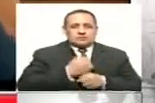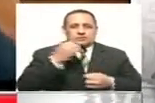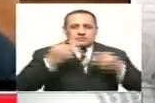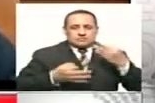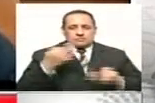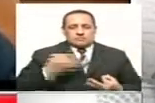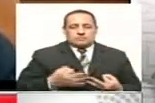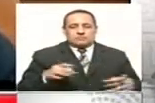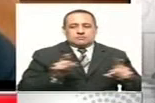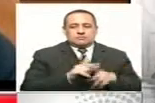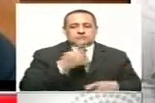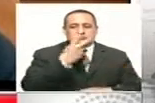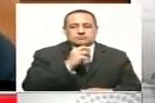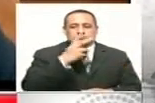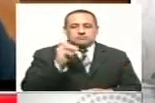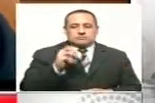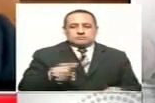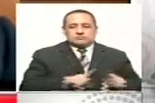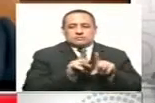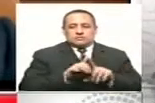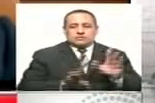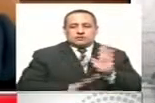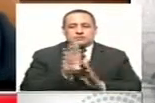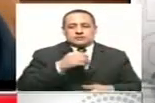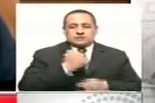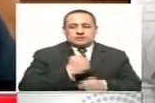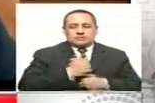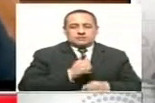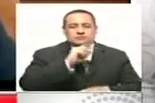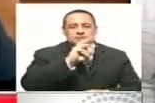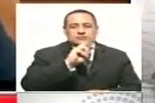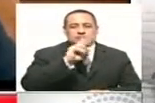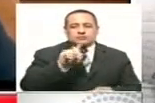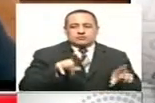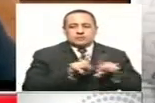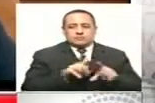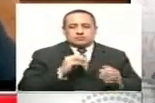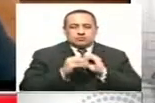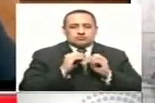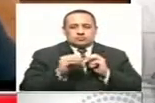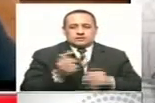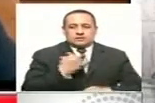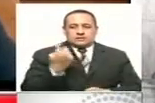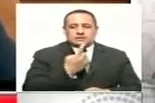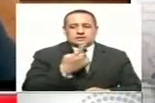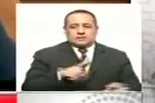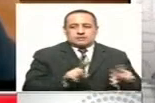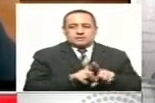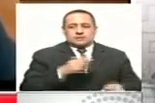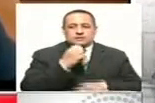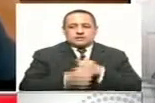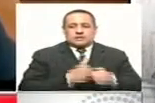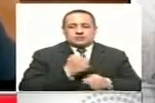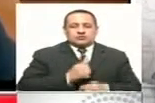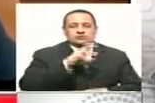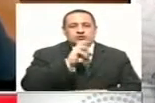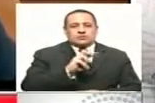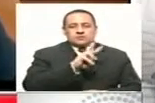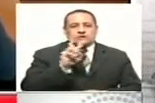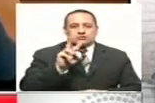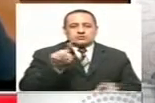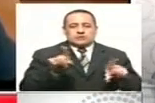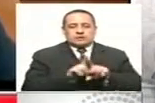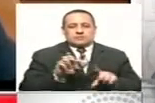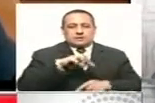presupuesto 2020, así como los avances de ejecución del 2021 y la proyección del presupuesto para el año 2022 de